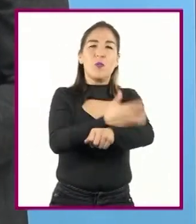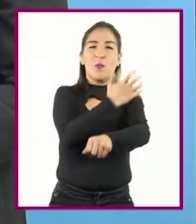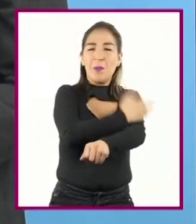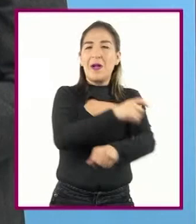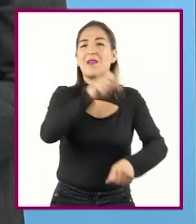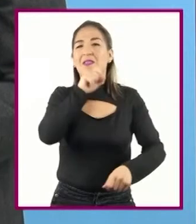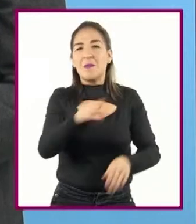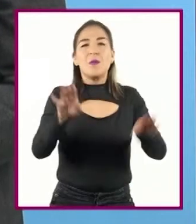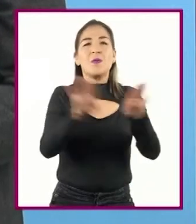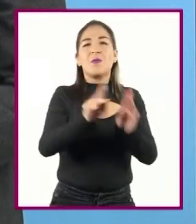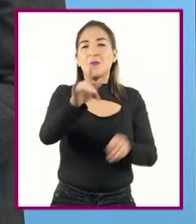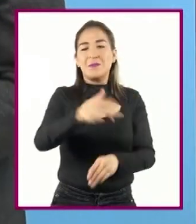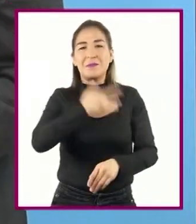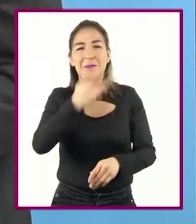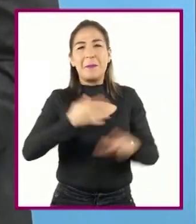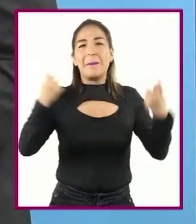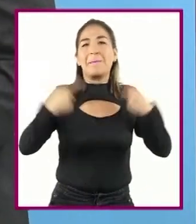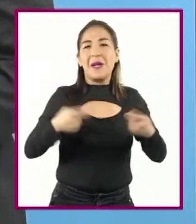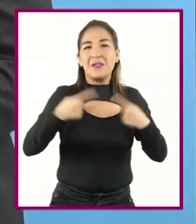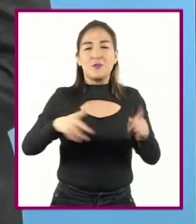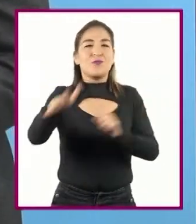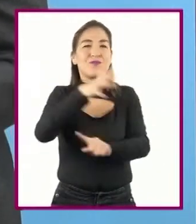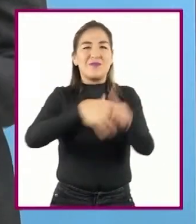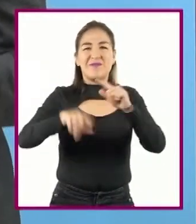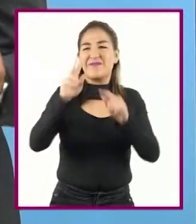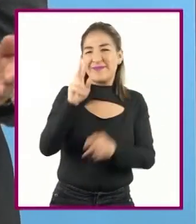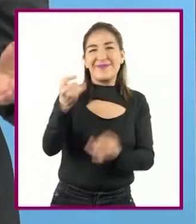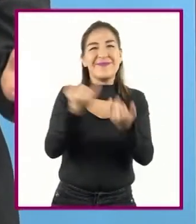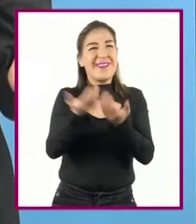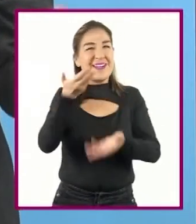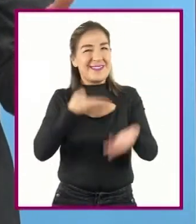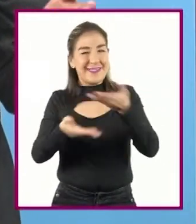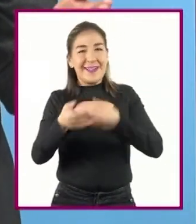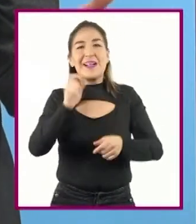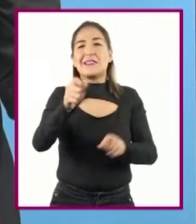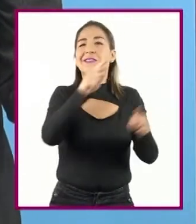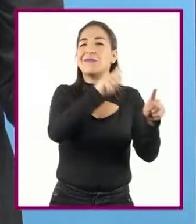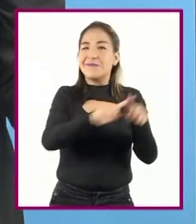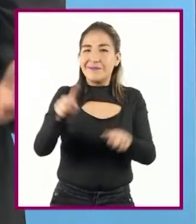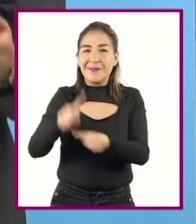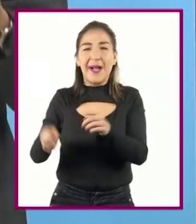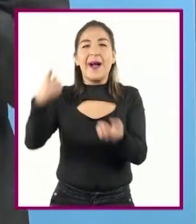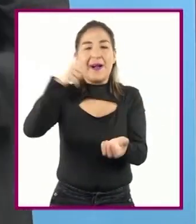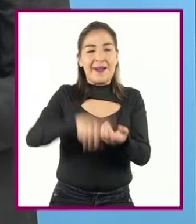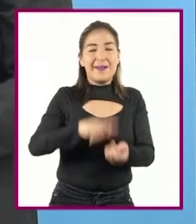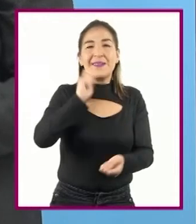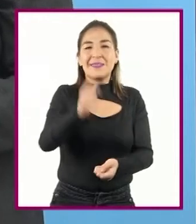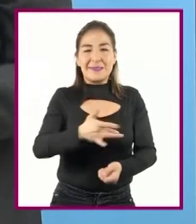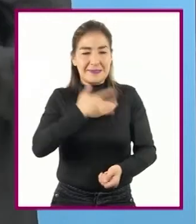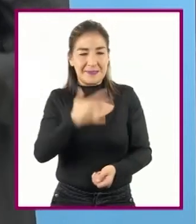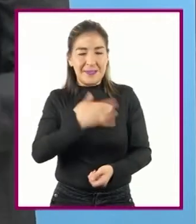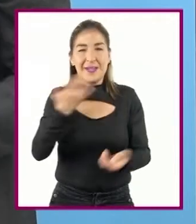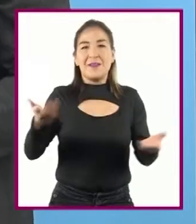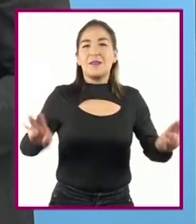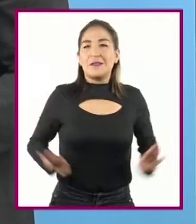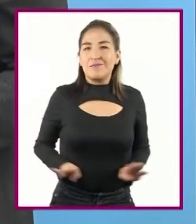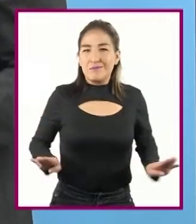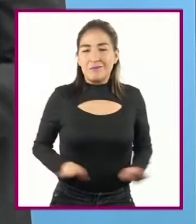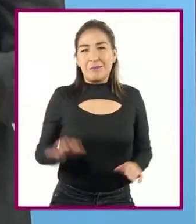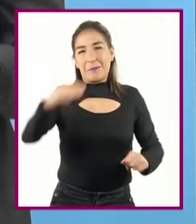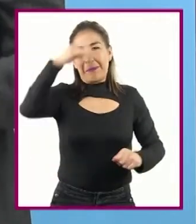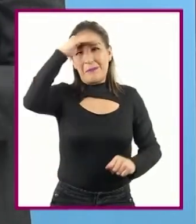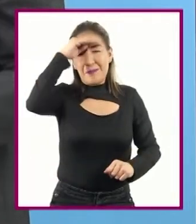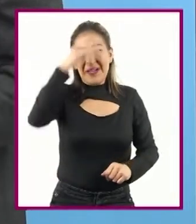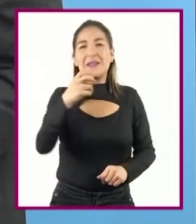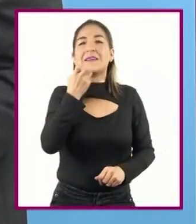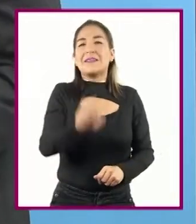compañeros, así como personas que les rodean. La diversidad en el sentir, actuar y pensar